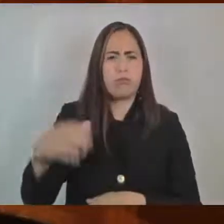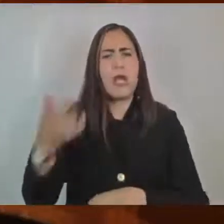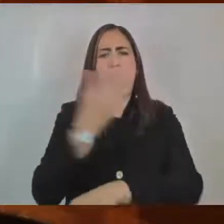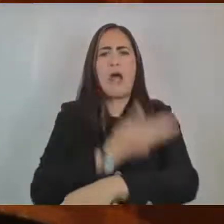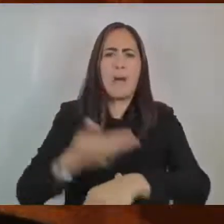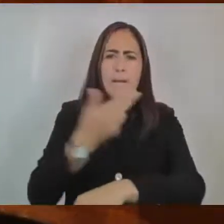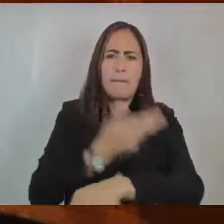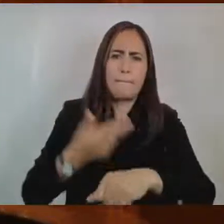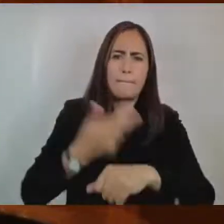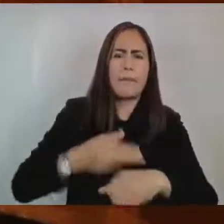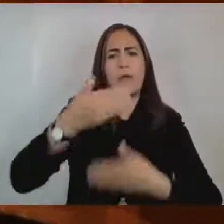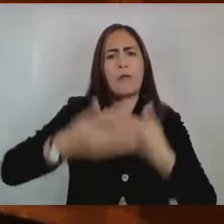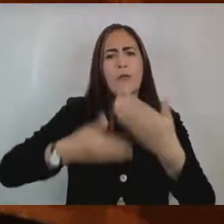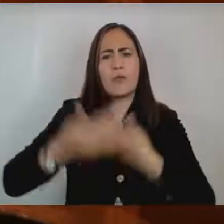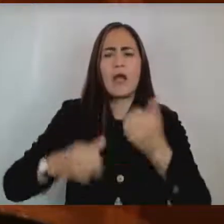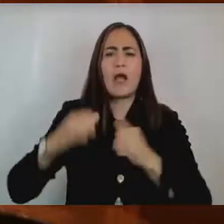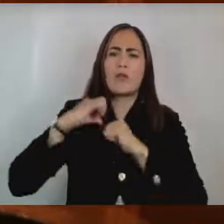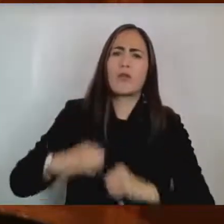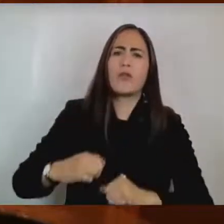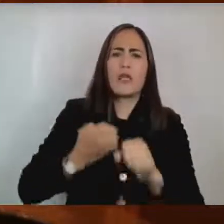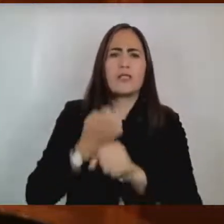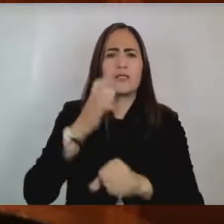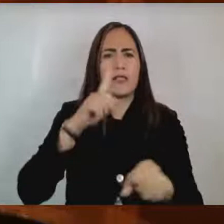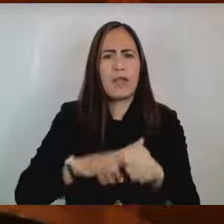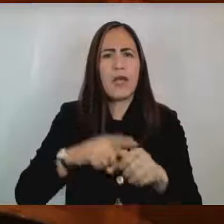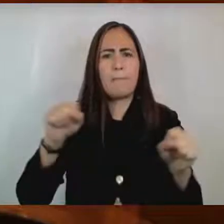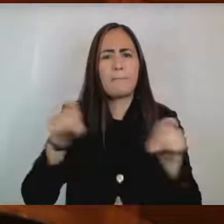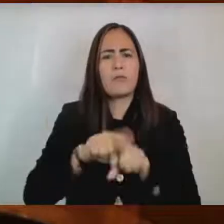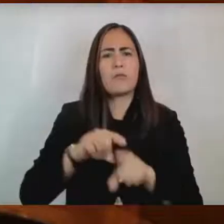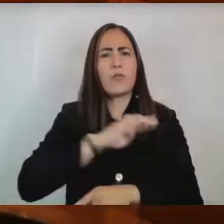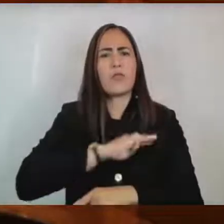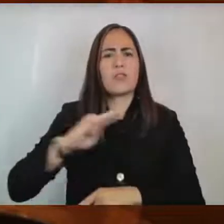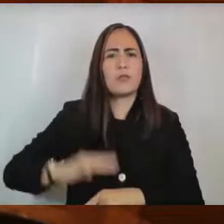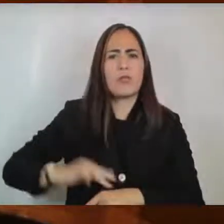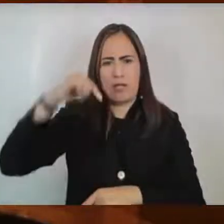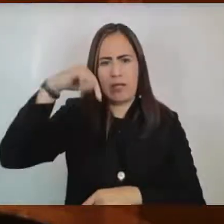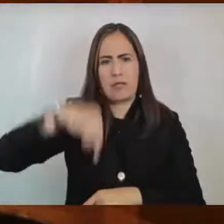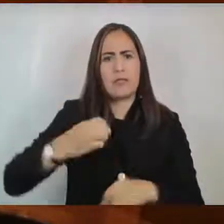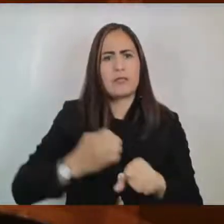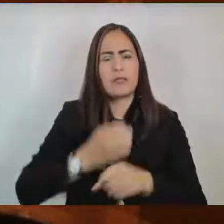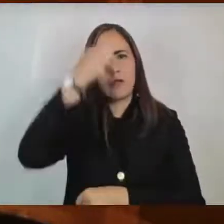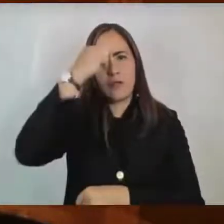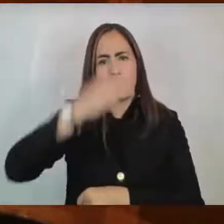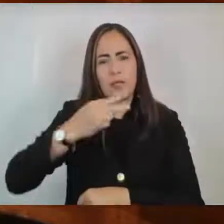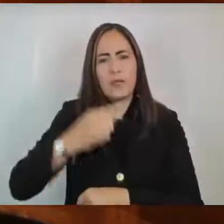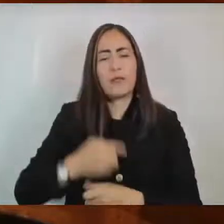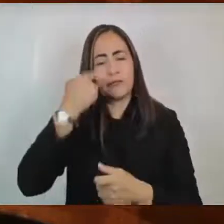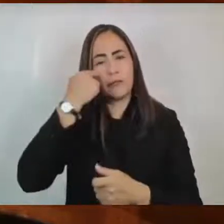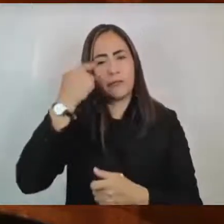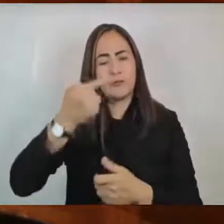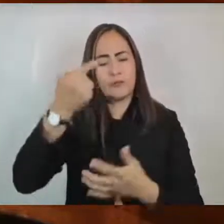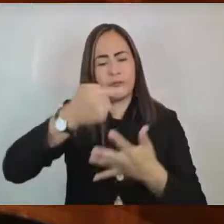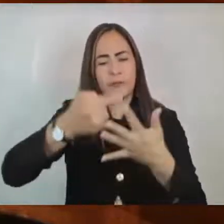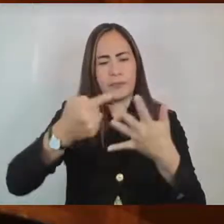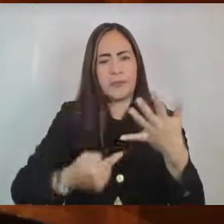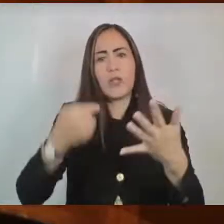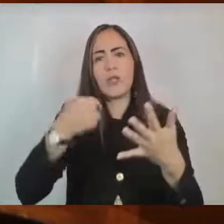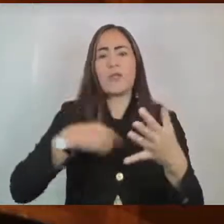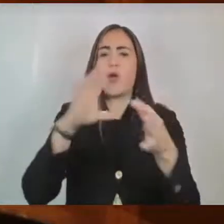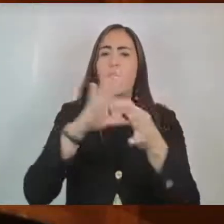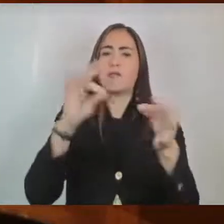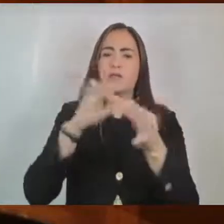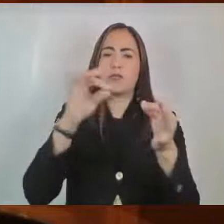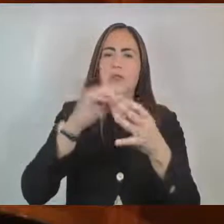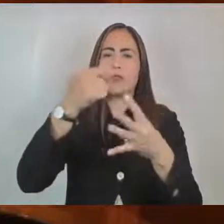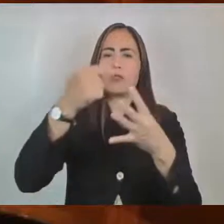y procesos de las autoridades estatales y municipales del Estado de México, conforme a la siguiente exposición